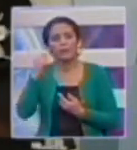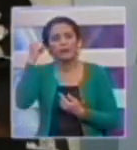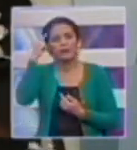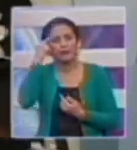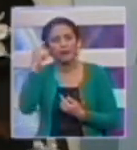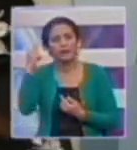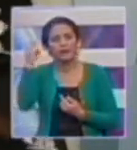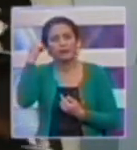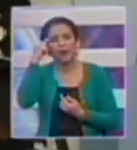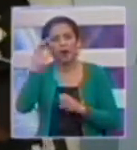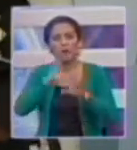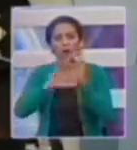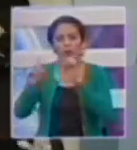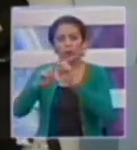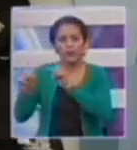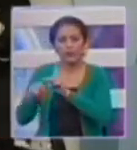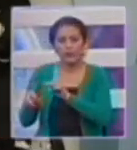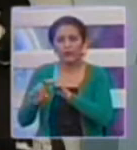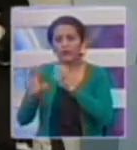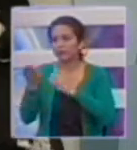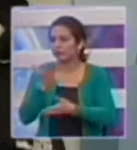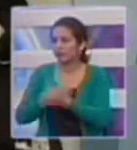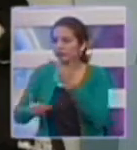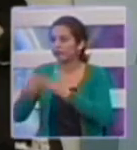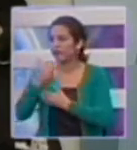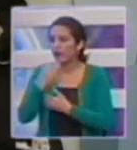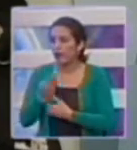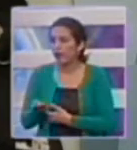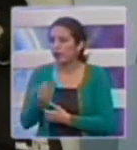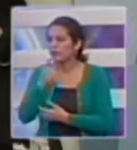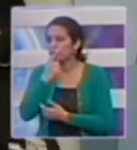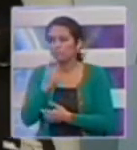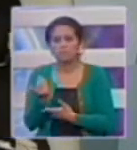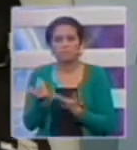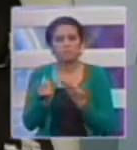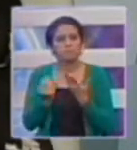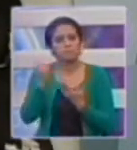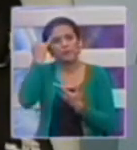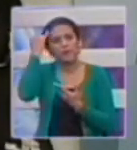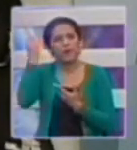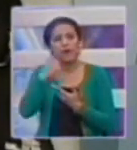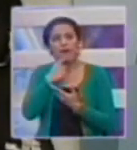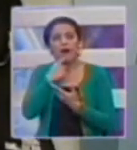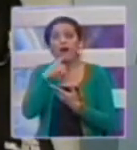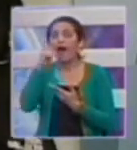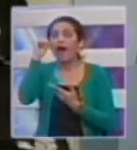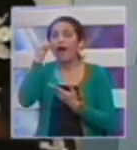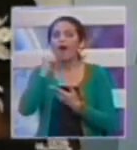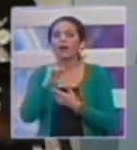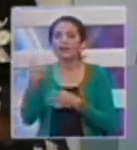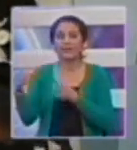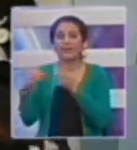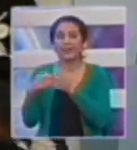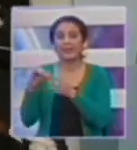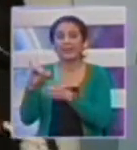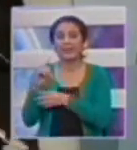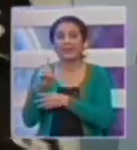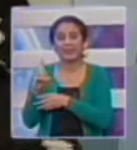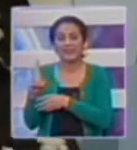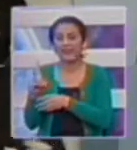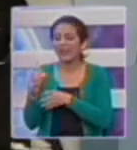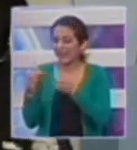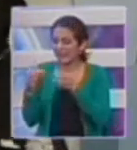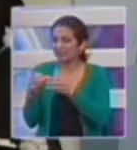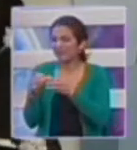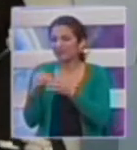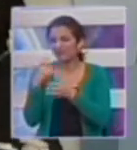empezamos algunas conversaciones, algunos acercamientos, consideramos que la izquierda democrática puede convertirse en esa plataforma a la que confluyan